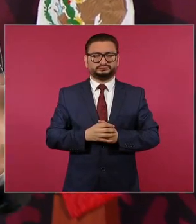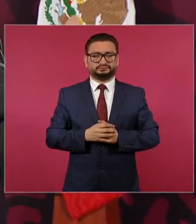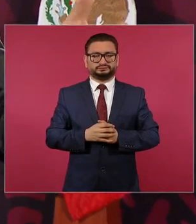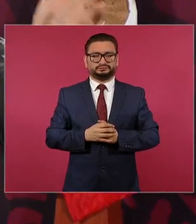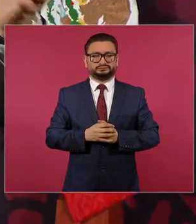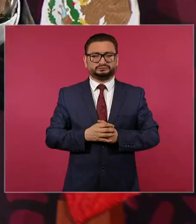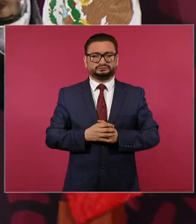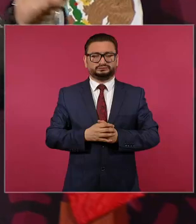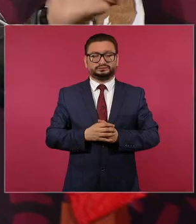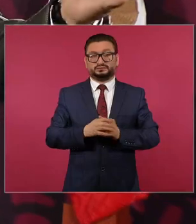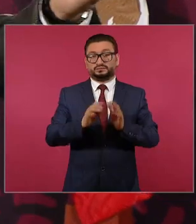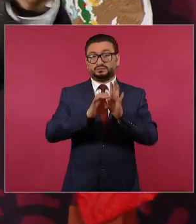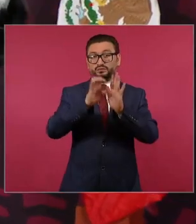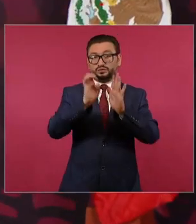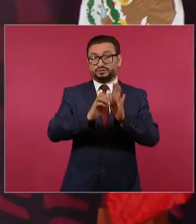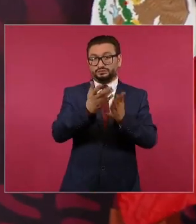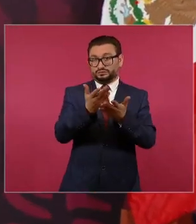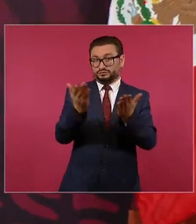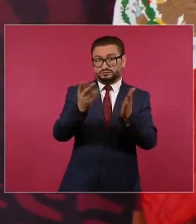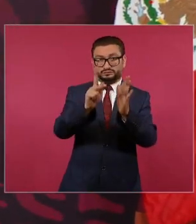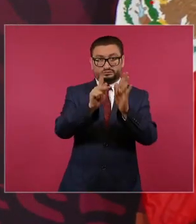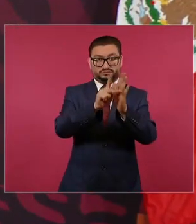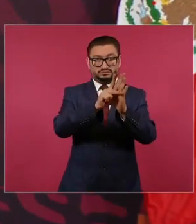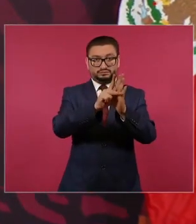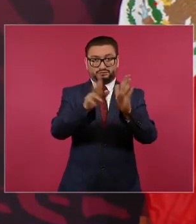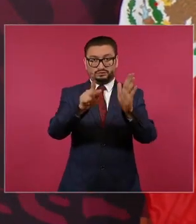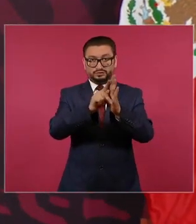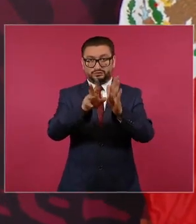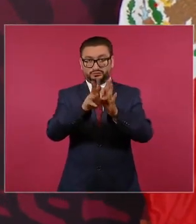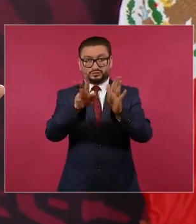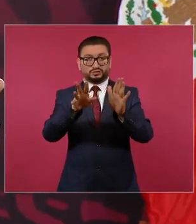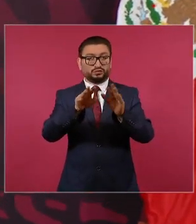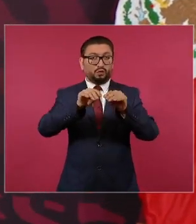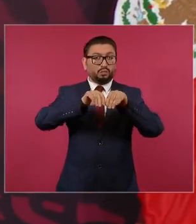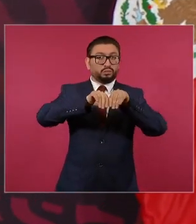En el caso de los medios, a ver, ¿qué hicimos